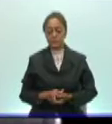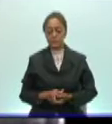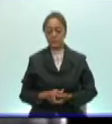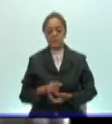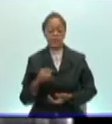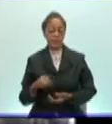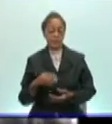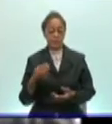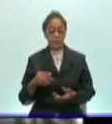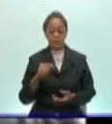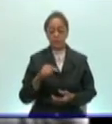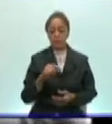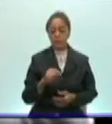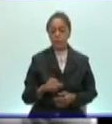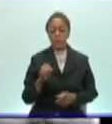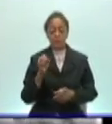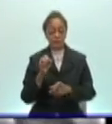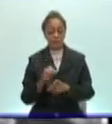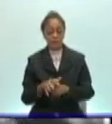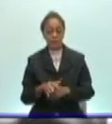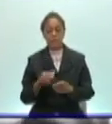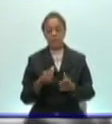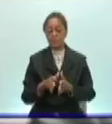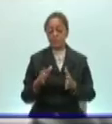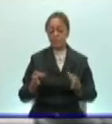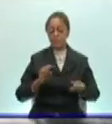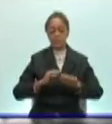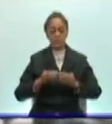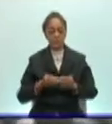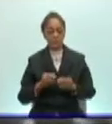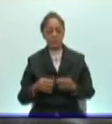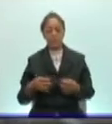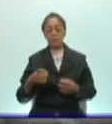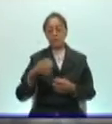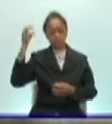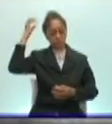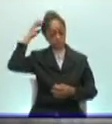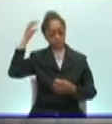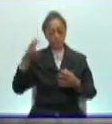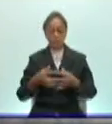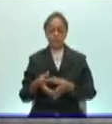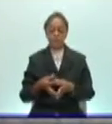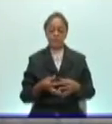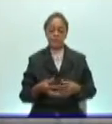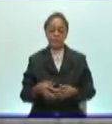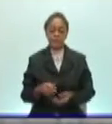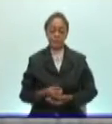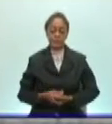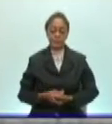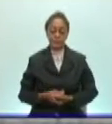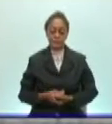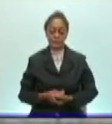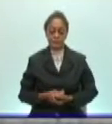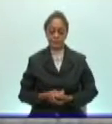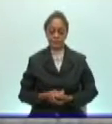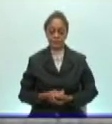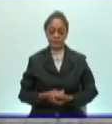Sin embargo, este es el inicio de las abiertas confrontaciones con el gobierno norteamericano.